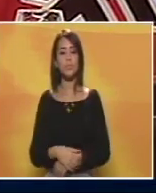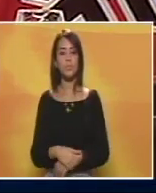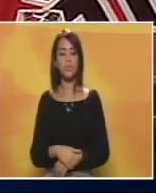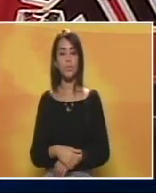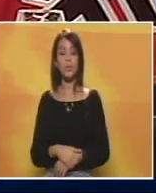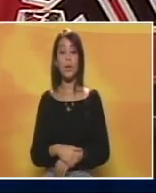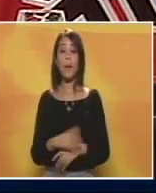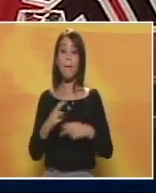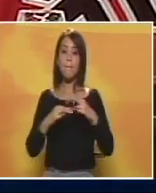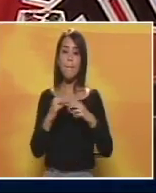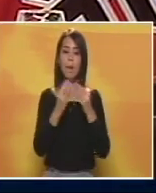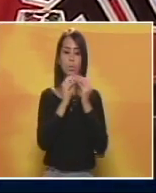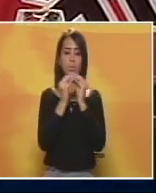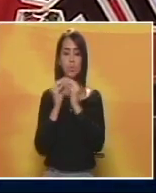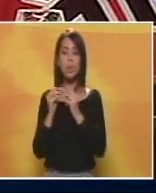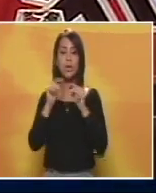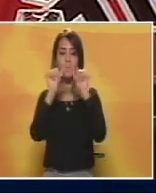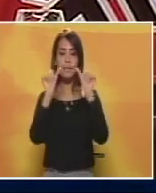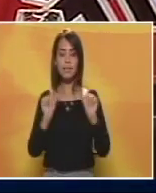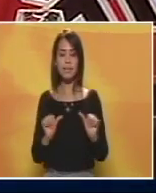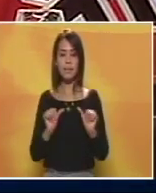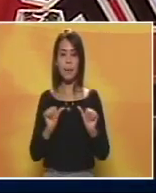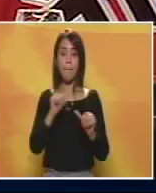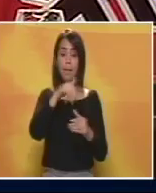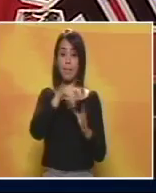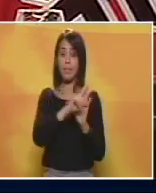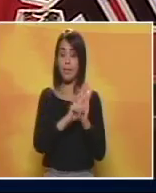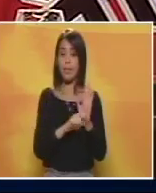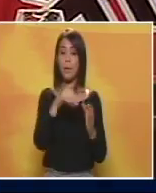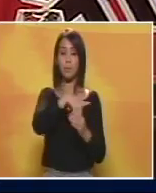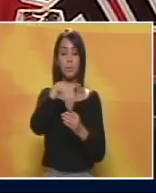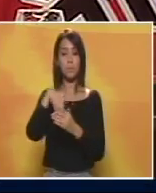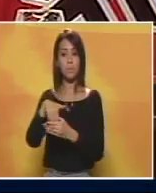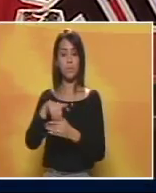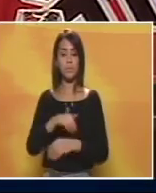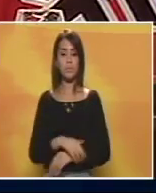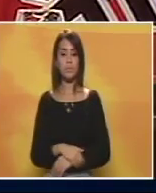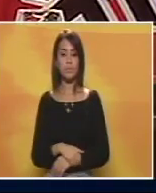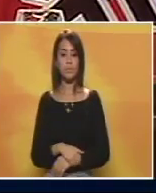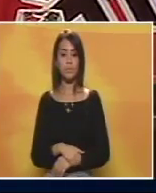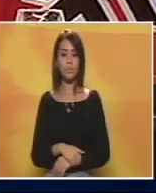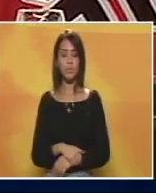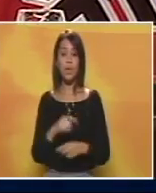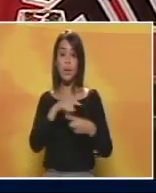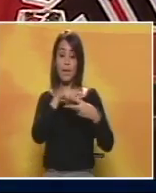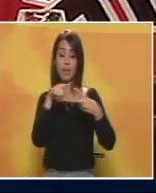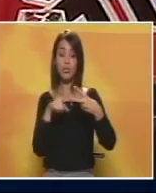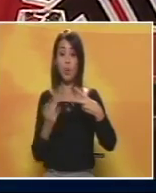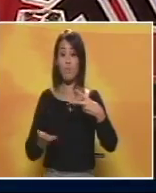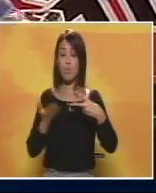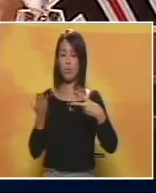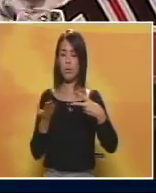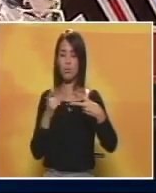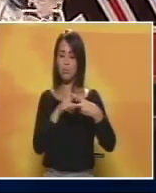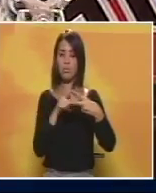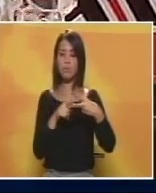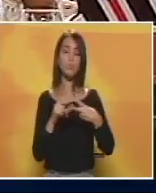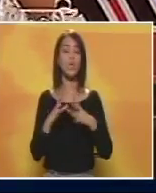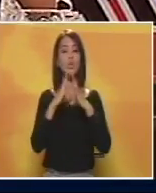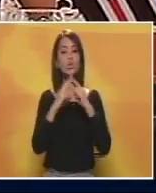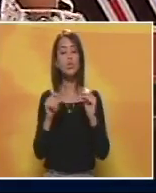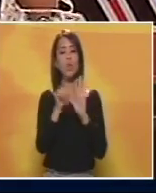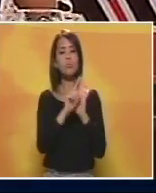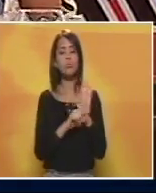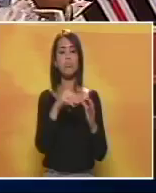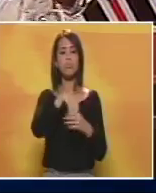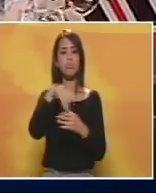la construcción de nuestro sistema de garantías electorales, que tiene dos aspectos fundamentales: todas las